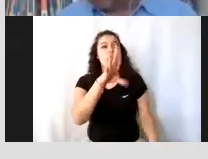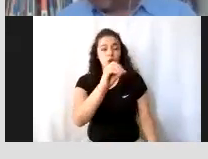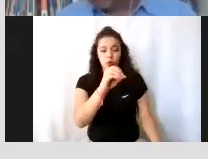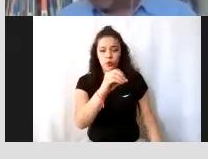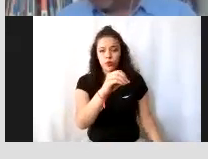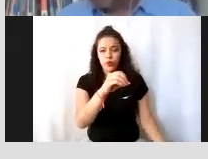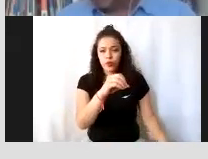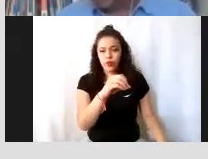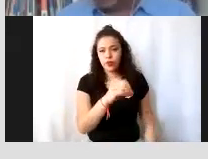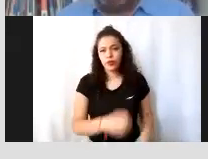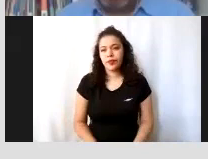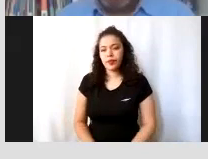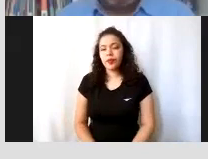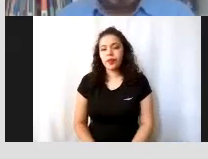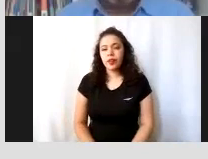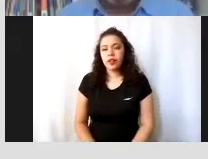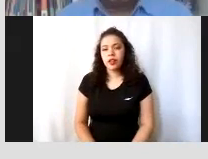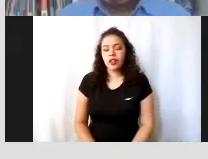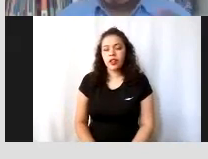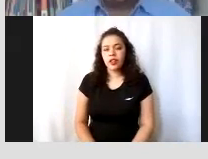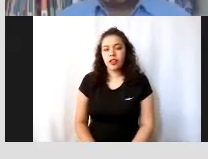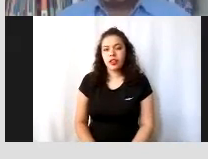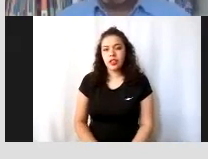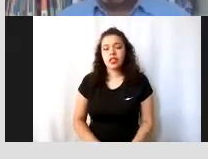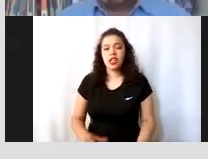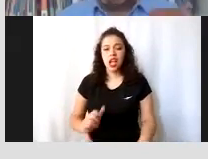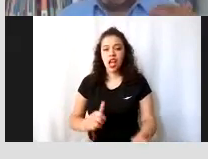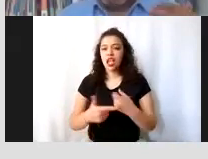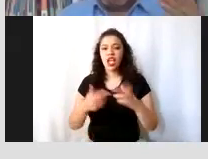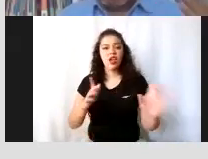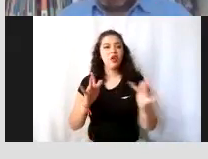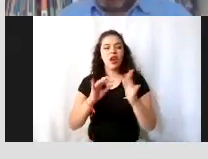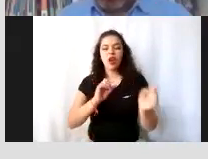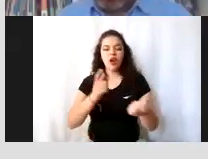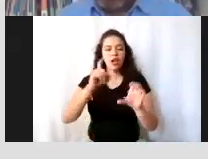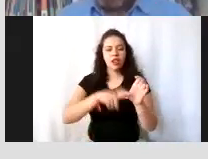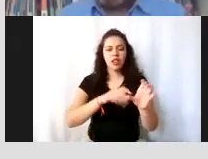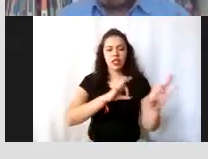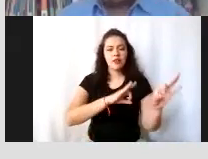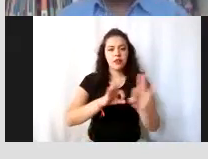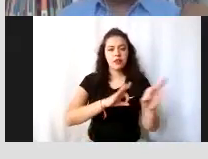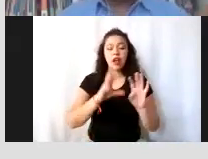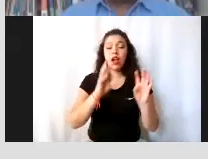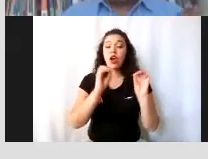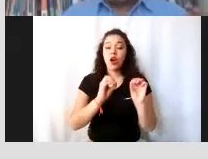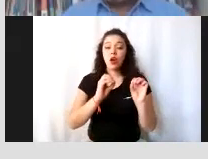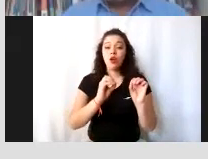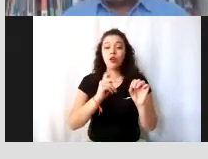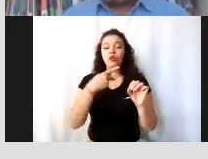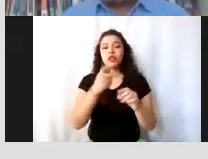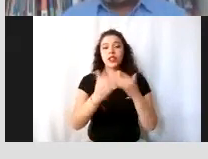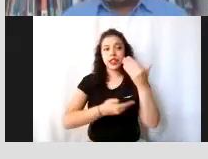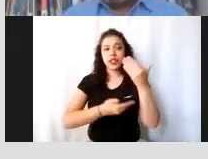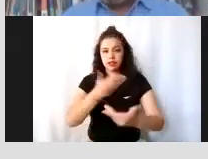fue, si tuvo ahí algún tipo de relación con ustedes, haya sido laboral o bien que ustedes le hayan